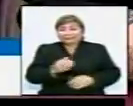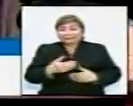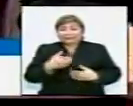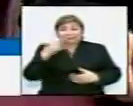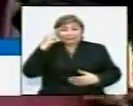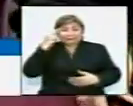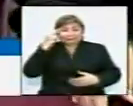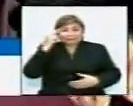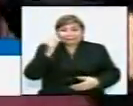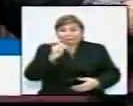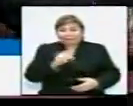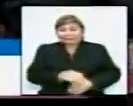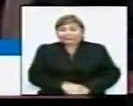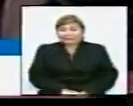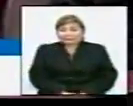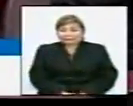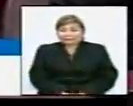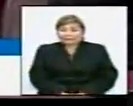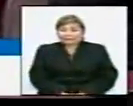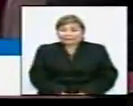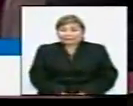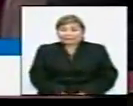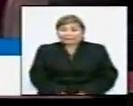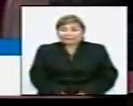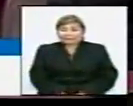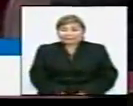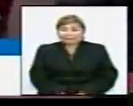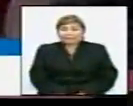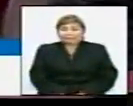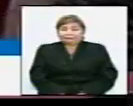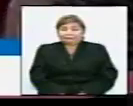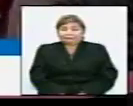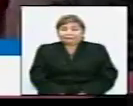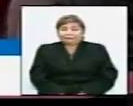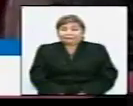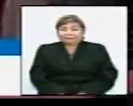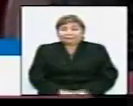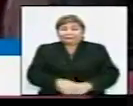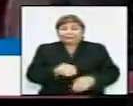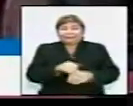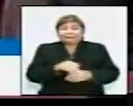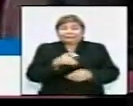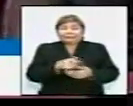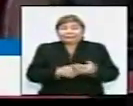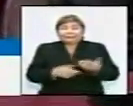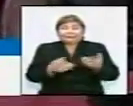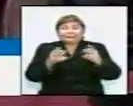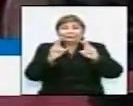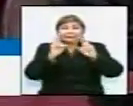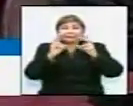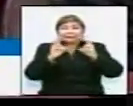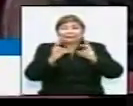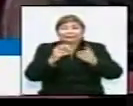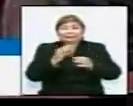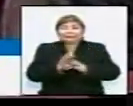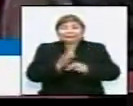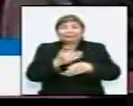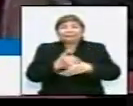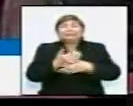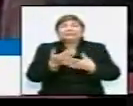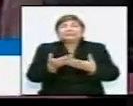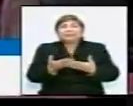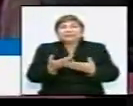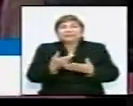sería razonable. Creo que podemos concordar ahí. Ahora, ¿pero en qué términos, en qué forma y